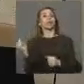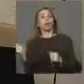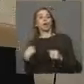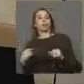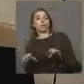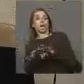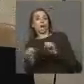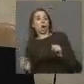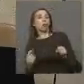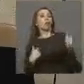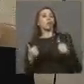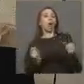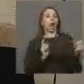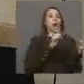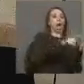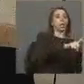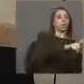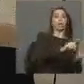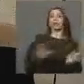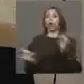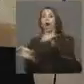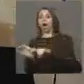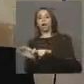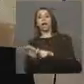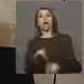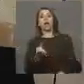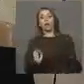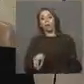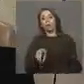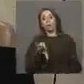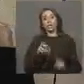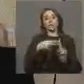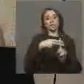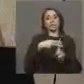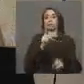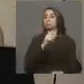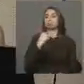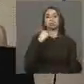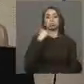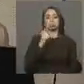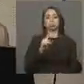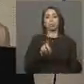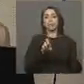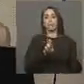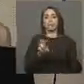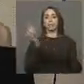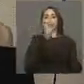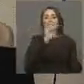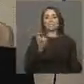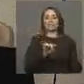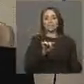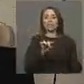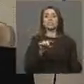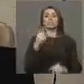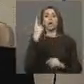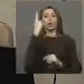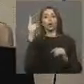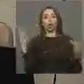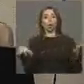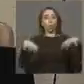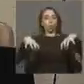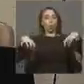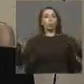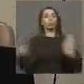con uno u otro. Tampoco le afecta a la democracia cristiana y al Partido Socialista que configuraron una lista y en consecuencia los